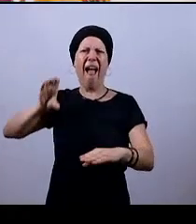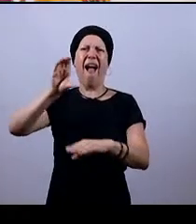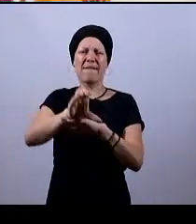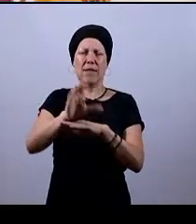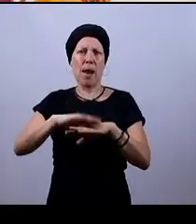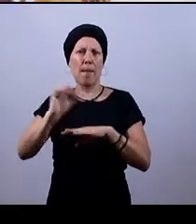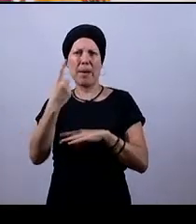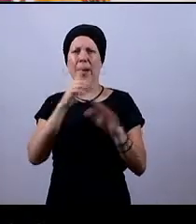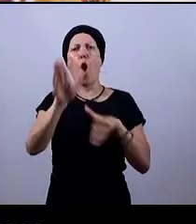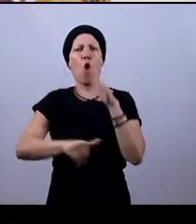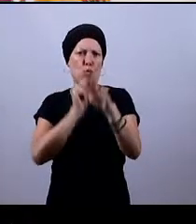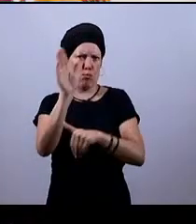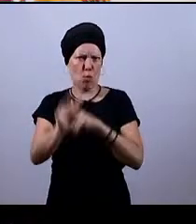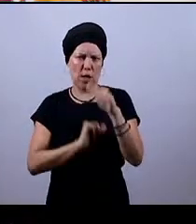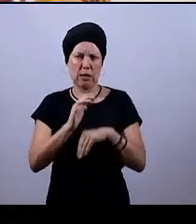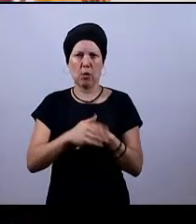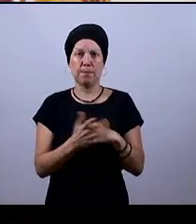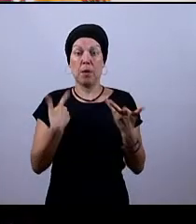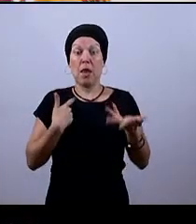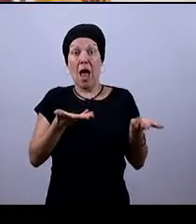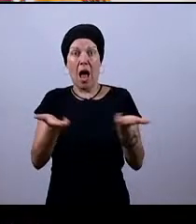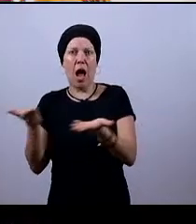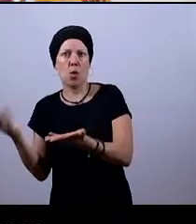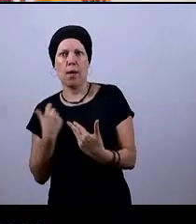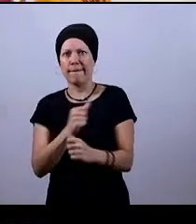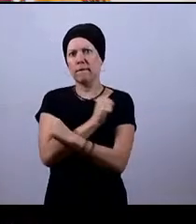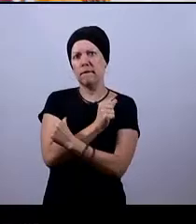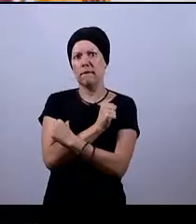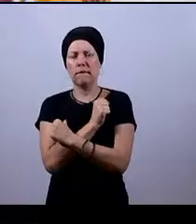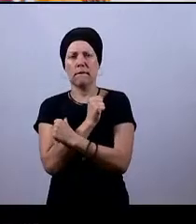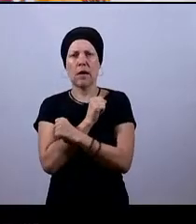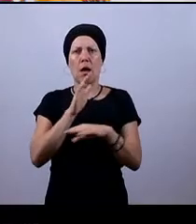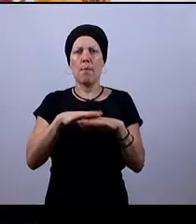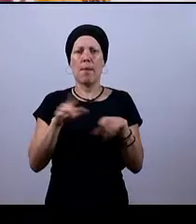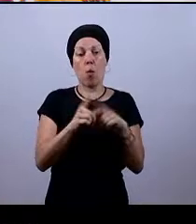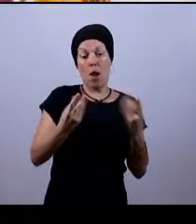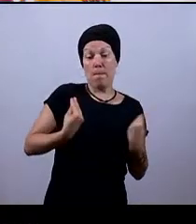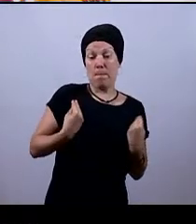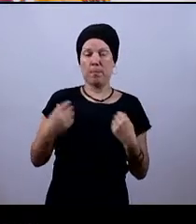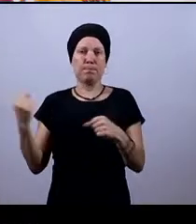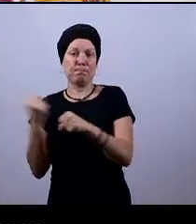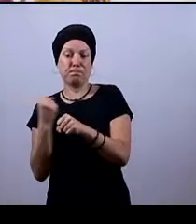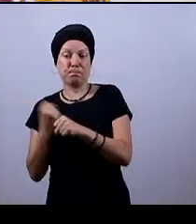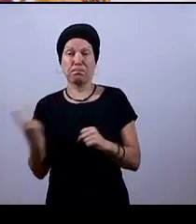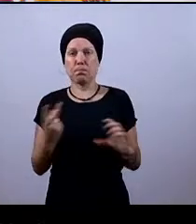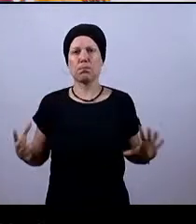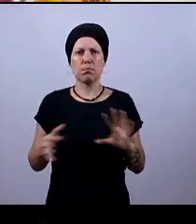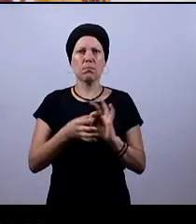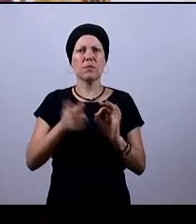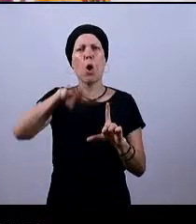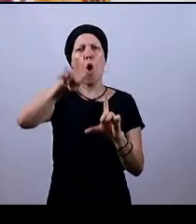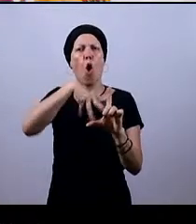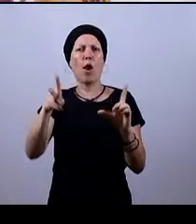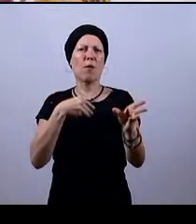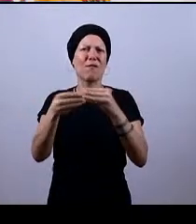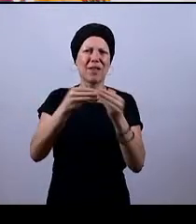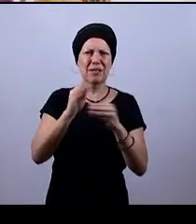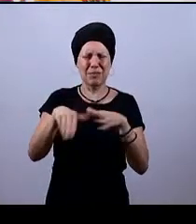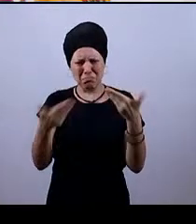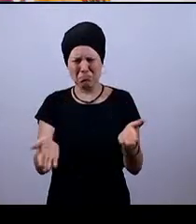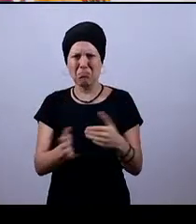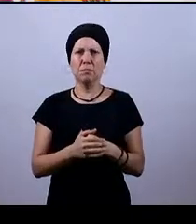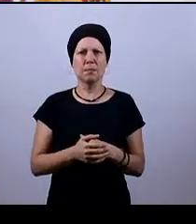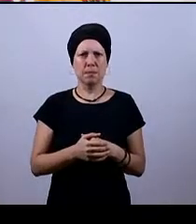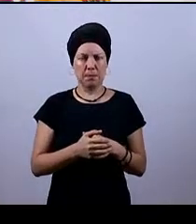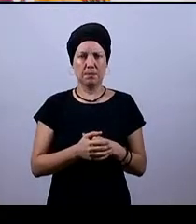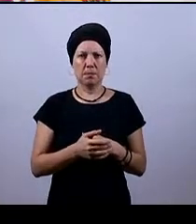primera convocatoria de esas ayudas tan esperadas para la flexibilización de esos horarios, para esa flexibilidad horaria